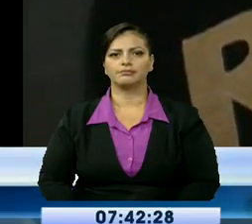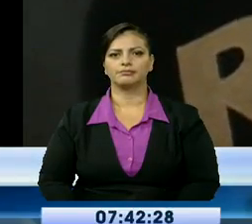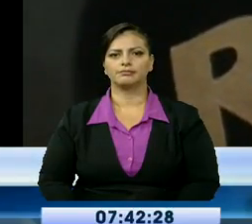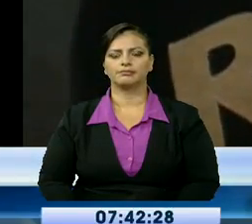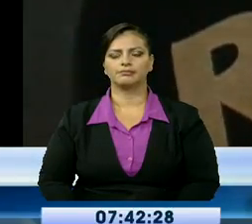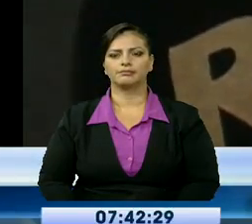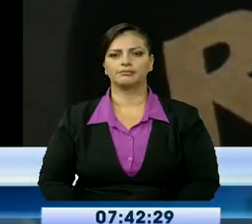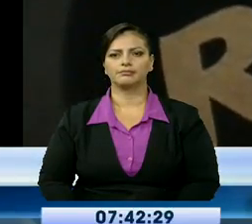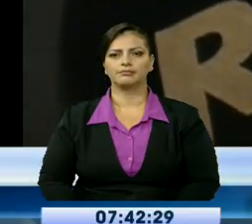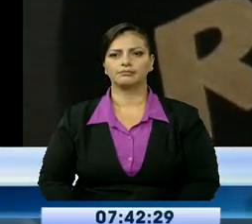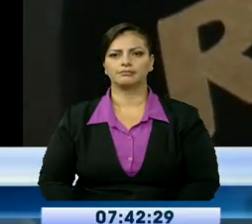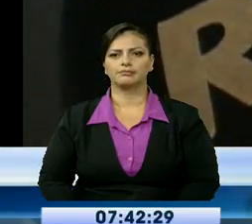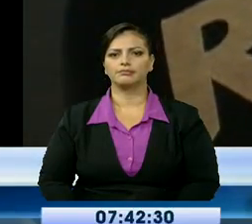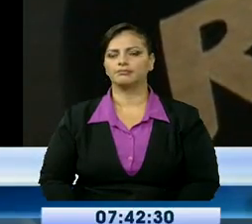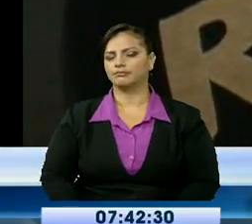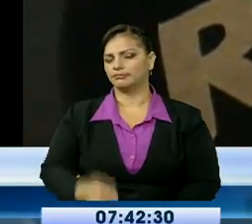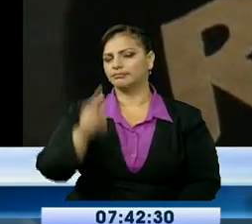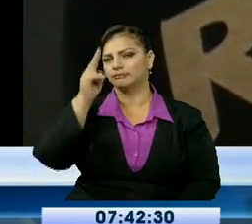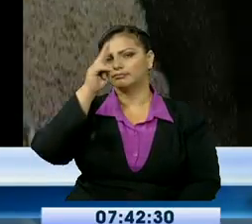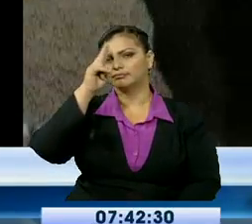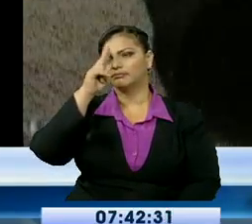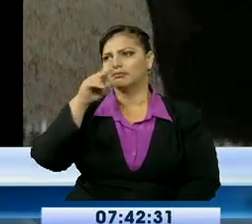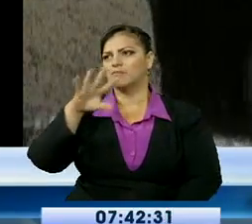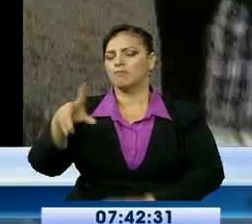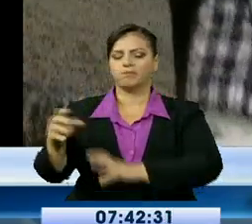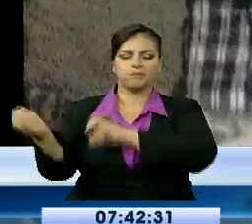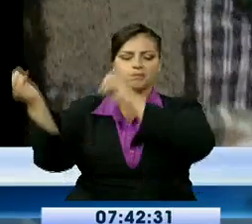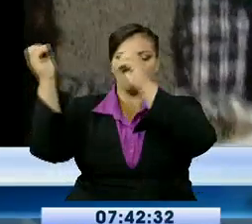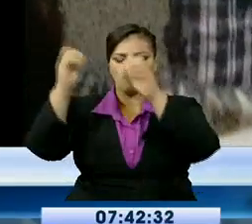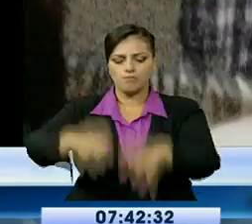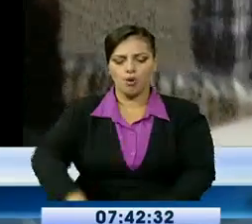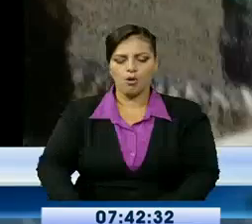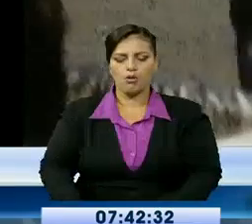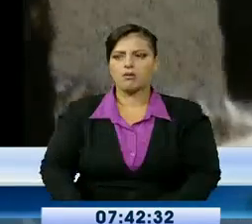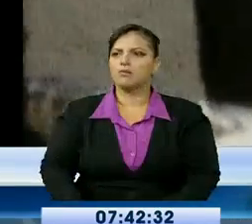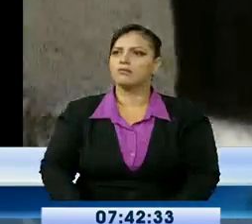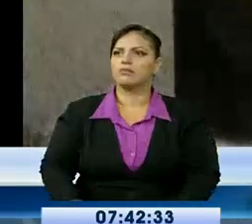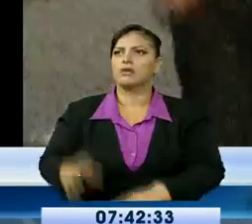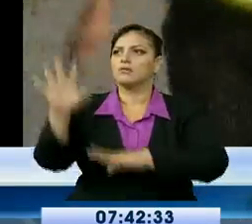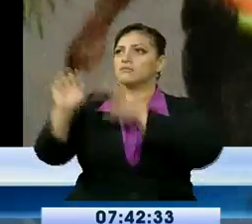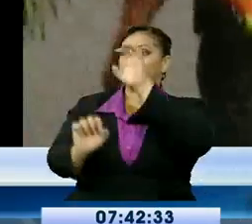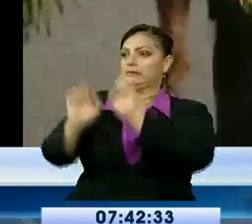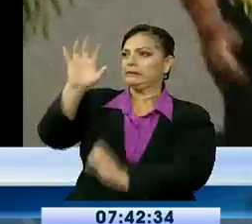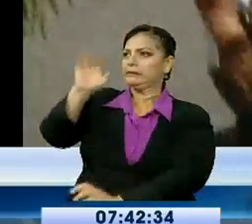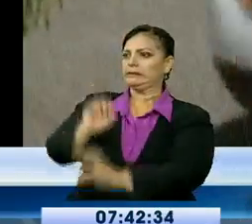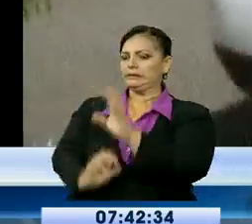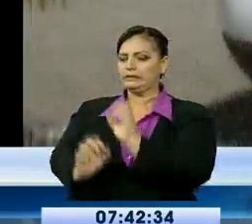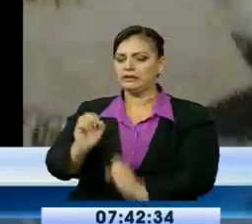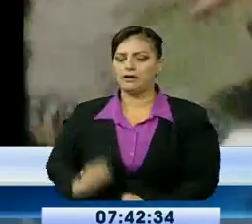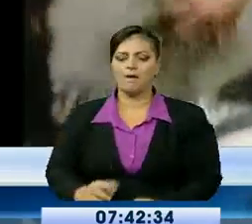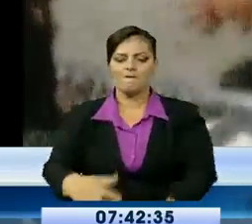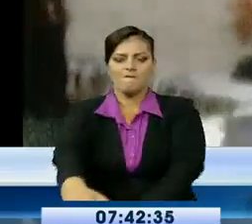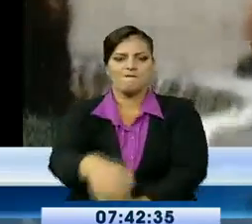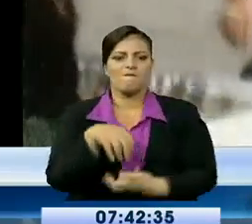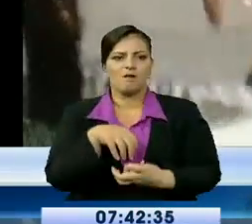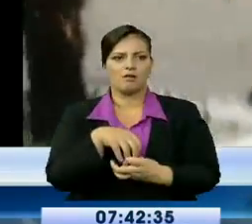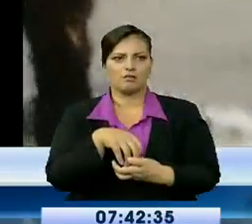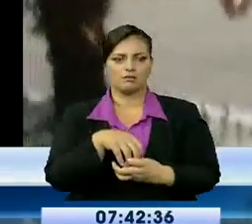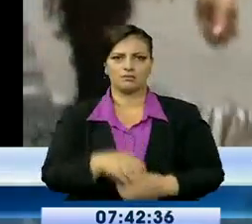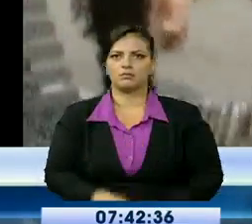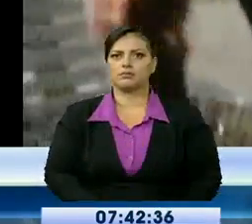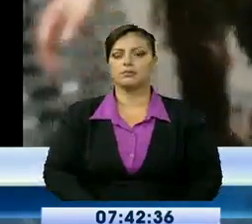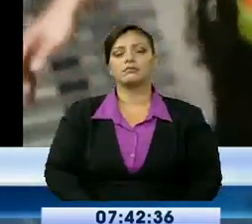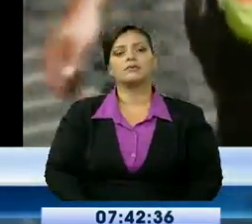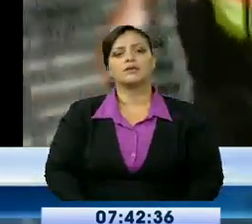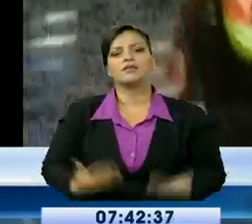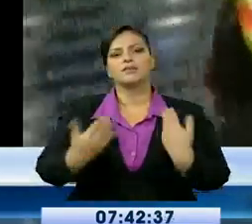y lo arrojó por la ventana. Tras revisar las imágenes, los uniformados realizaron algunas gestiones de